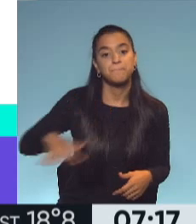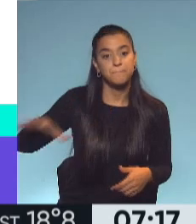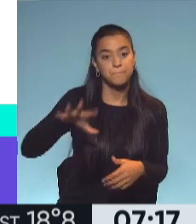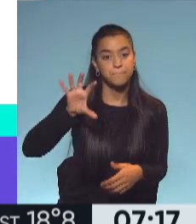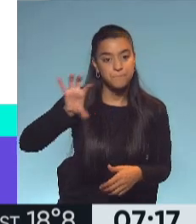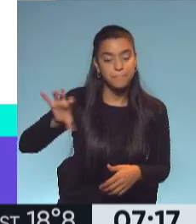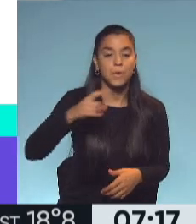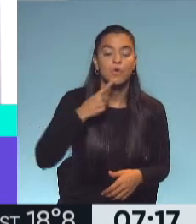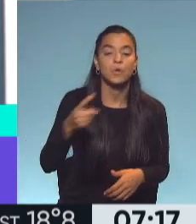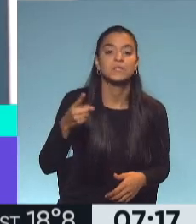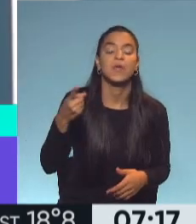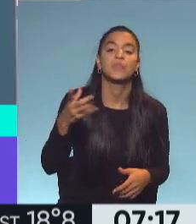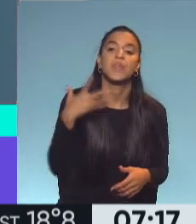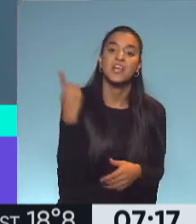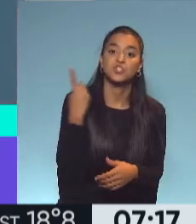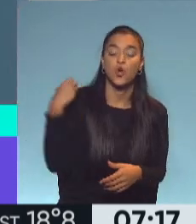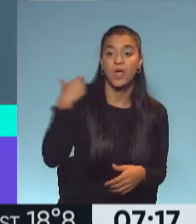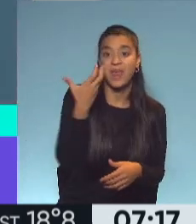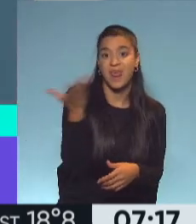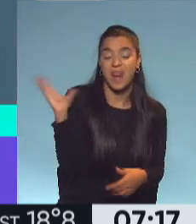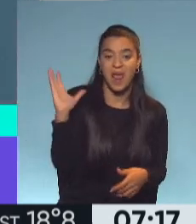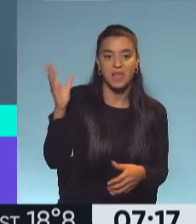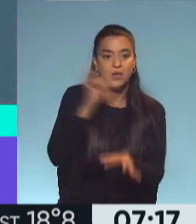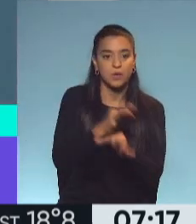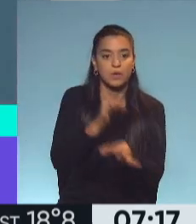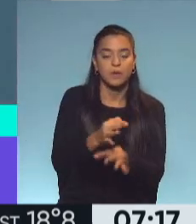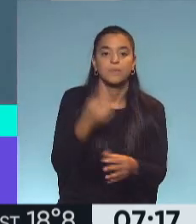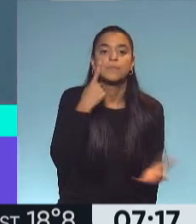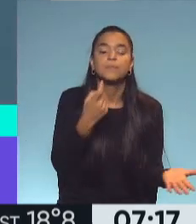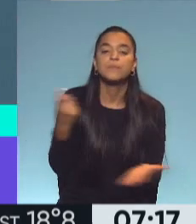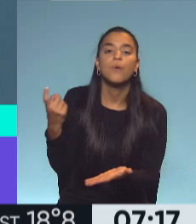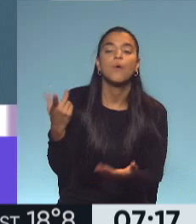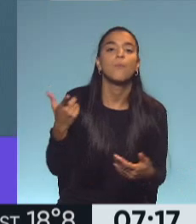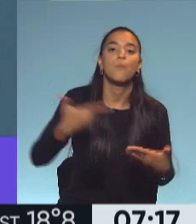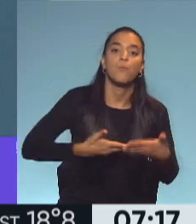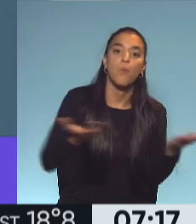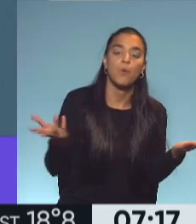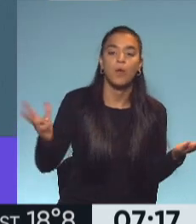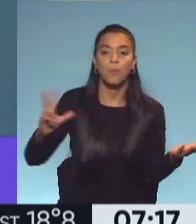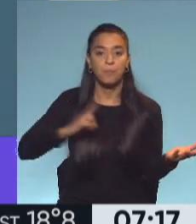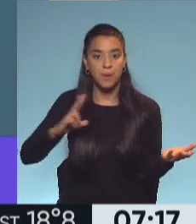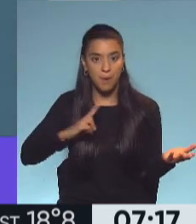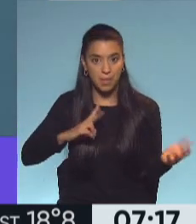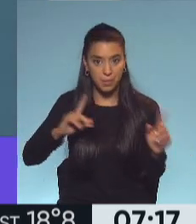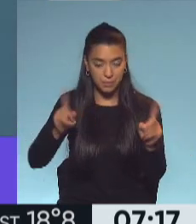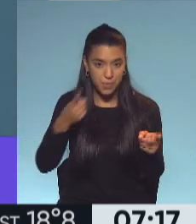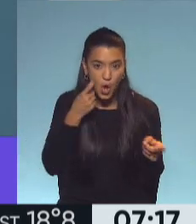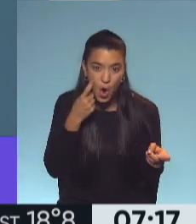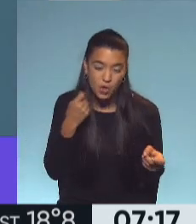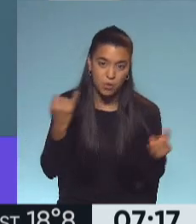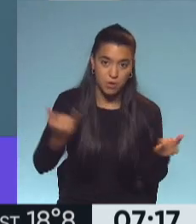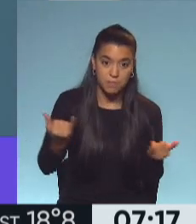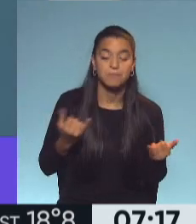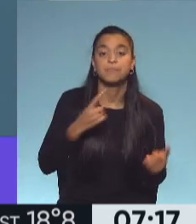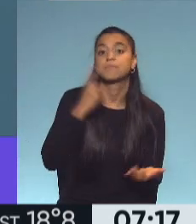Dirección General de Escuelas tiene la supervisión tanto de las escuelas del sector público como de las escuelas que tienen gestión privada. Y